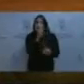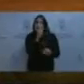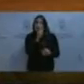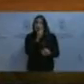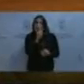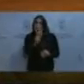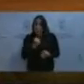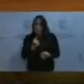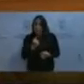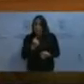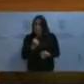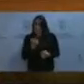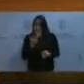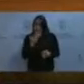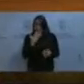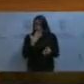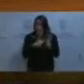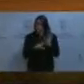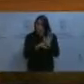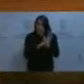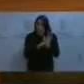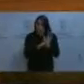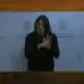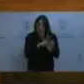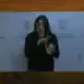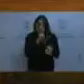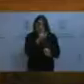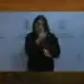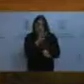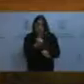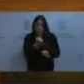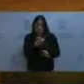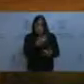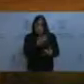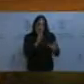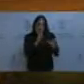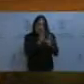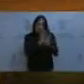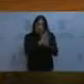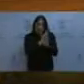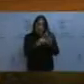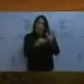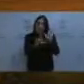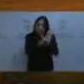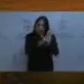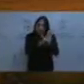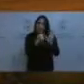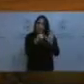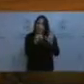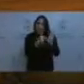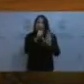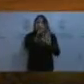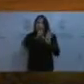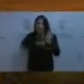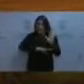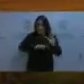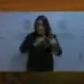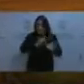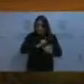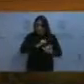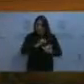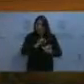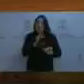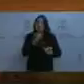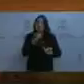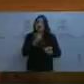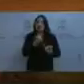ley de la que hablaba, además ocultó usted, perdón, que la ley hablaba, además de las listas de espera, de un